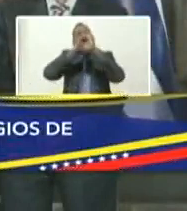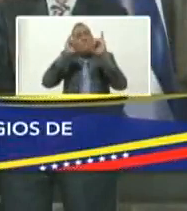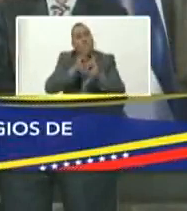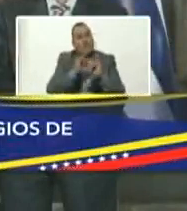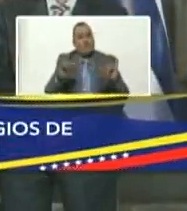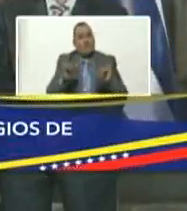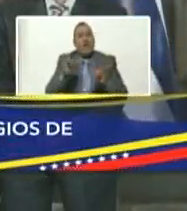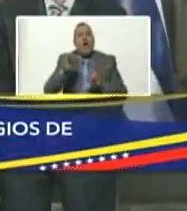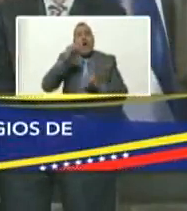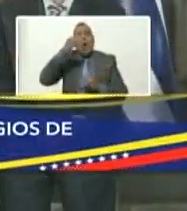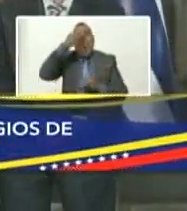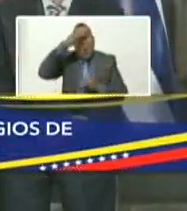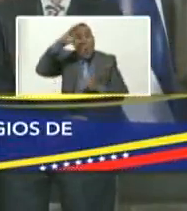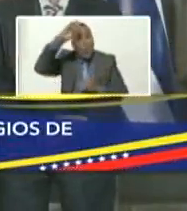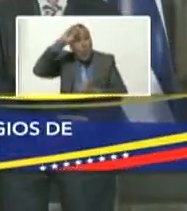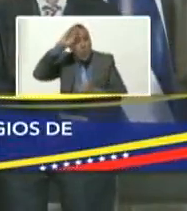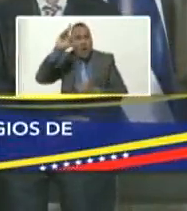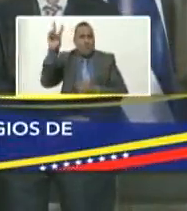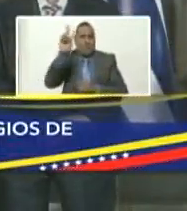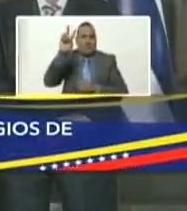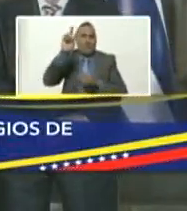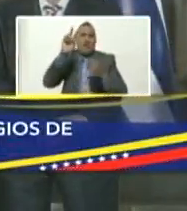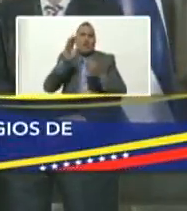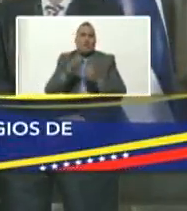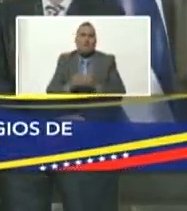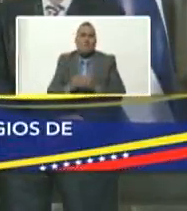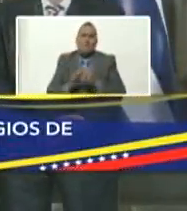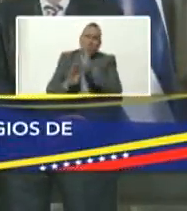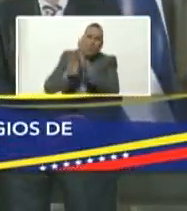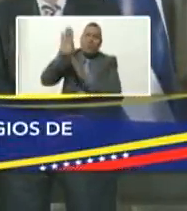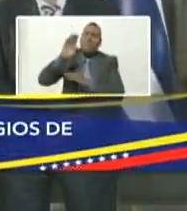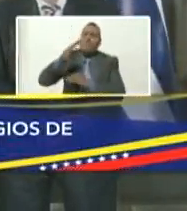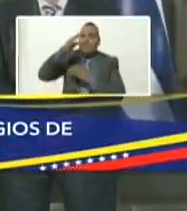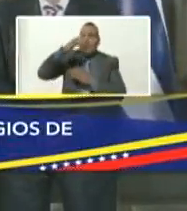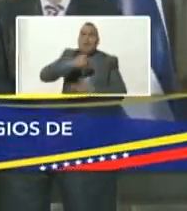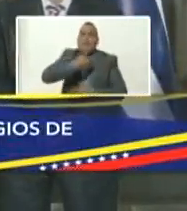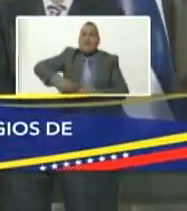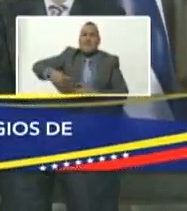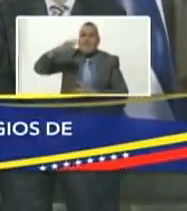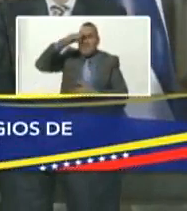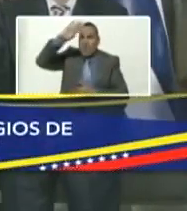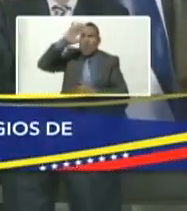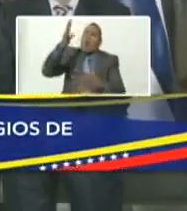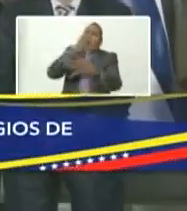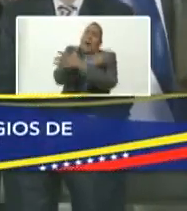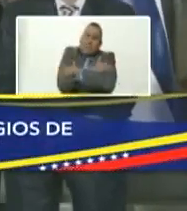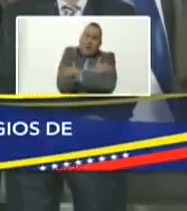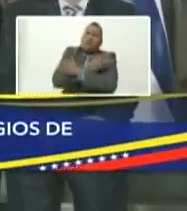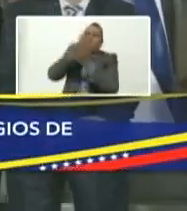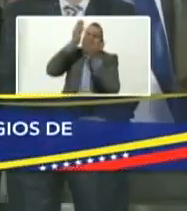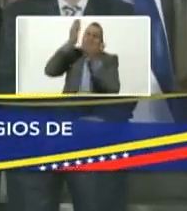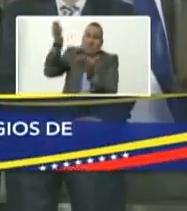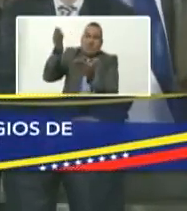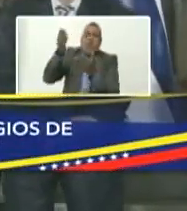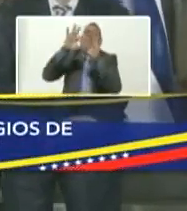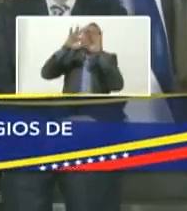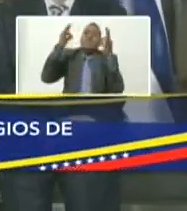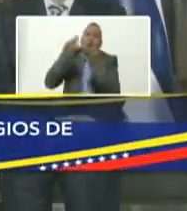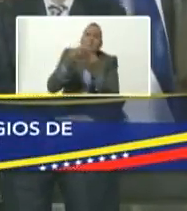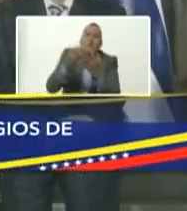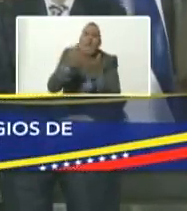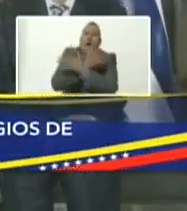Cuba y Venezuela. Díaz-Canel, hermano, un abrazo para ti, para tu